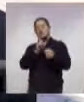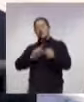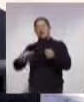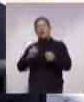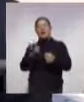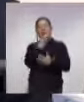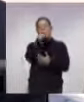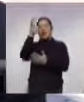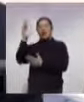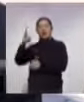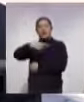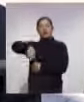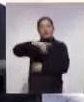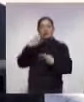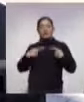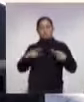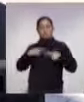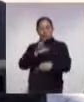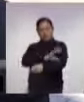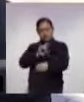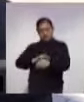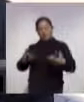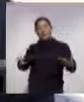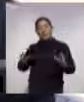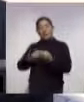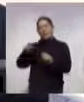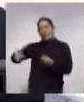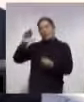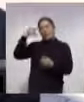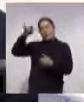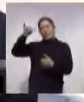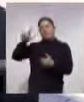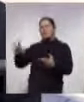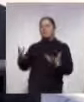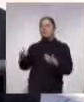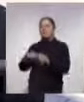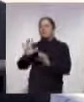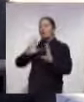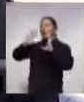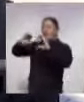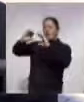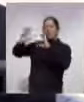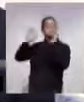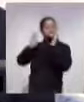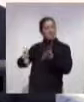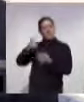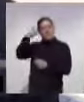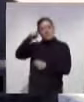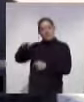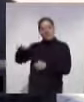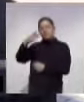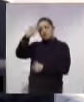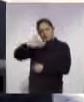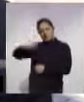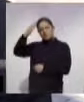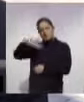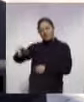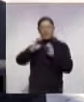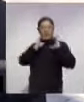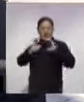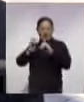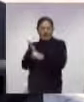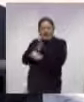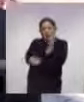ya el personal de esta coordinación de Huamantla ha tenido la capacitación para estar coordinados, sobre todo en acciones de prevención